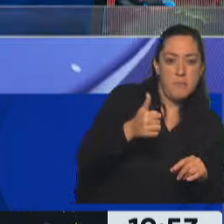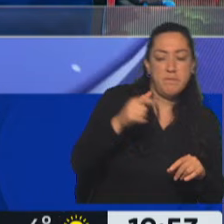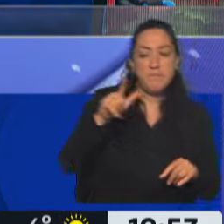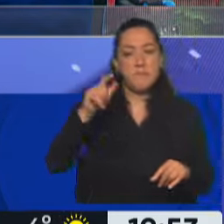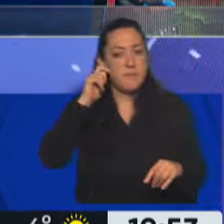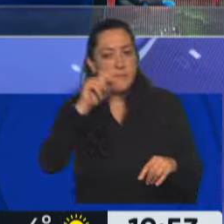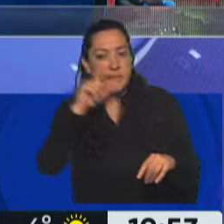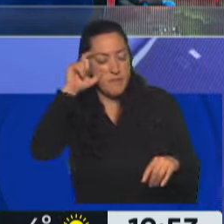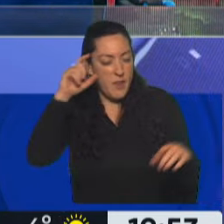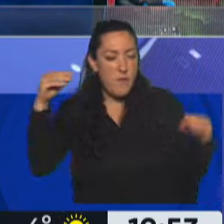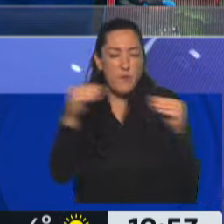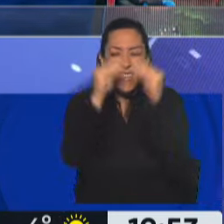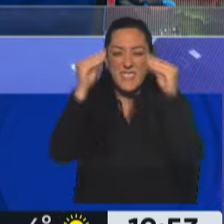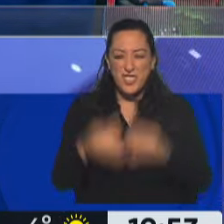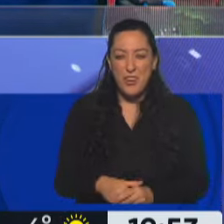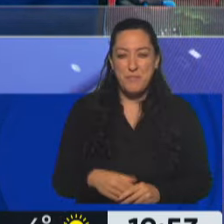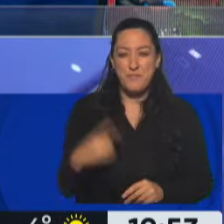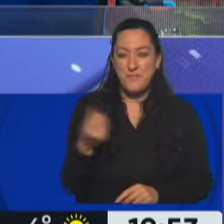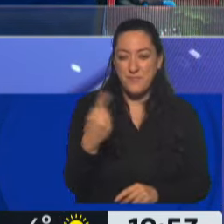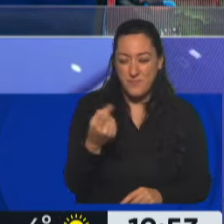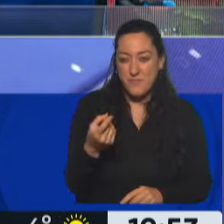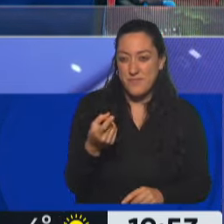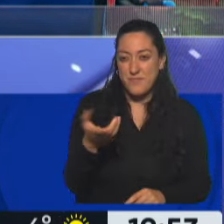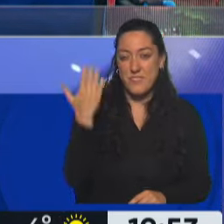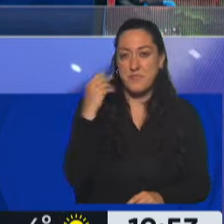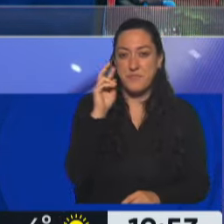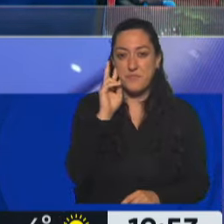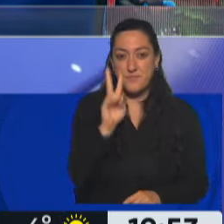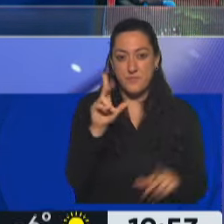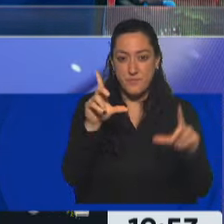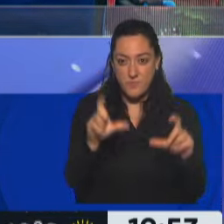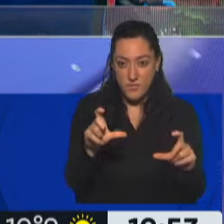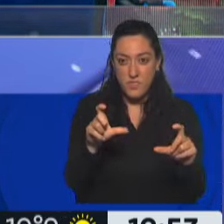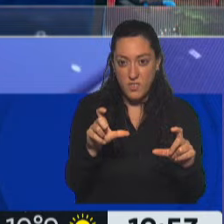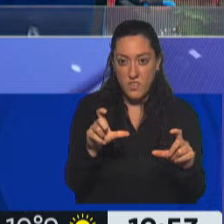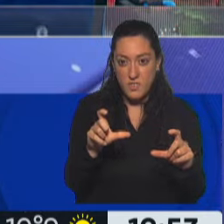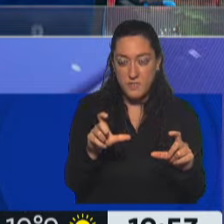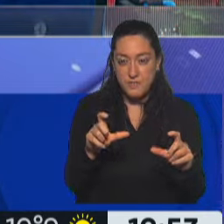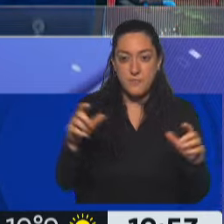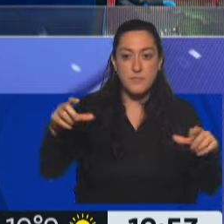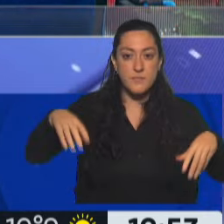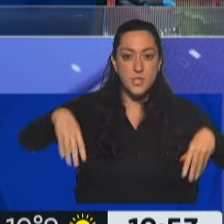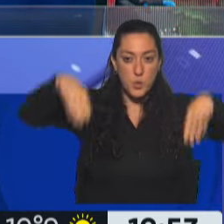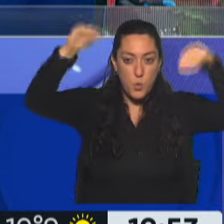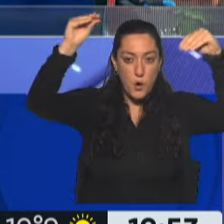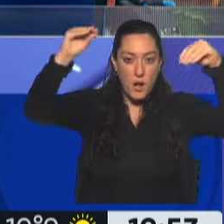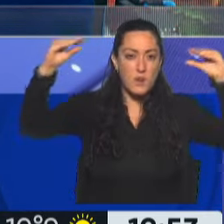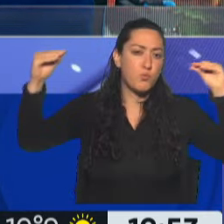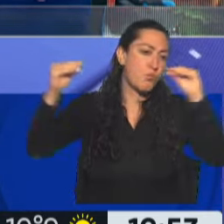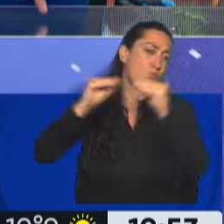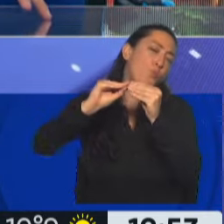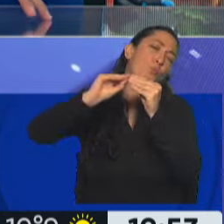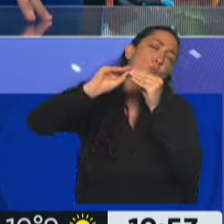tan esperado. Claro. Porque veíamos, ¿se acuerdan que veíamos hace tiempo atrás una foto de ellos en el pie de la Basílica de Luján con ese beso apasionado